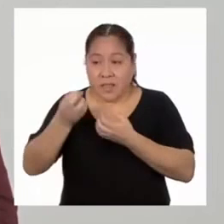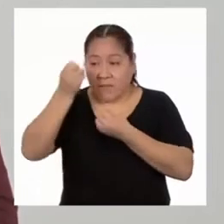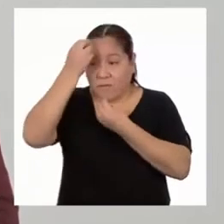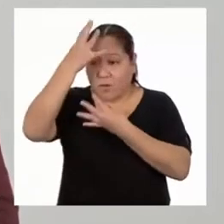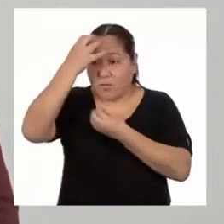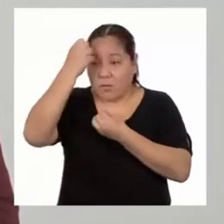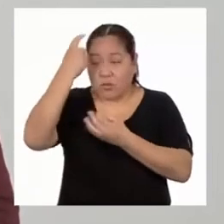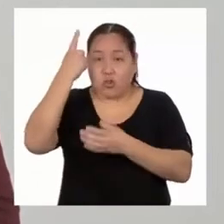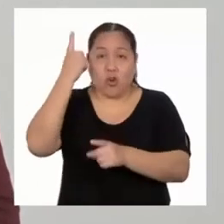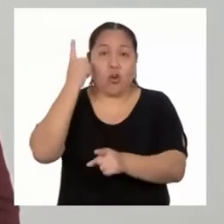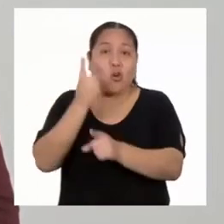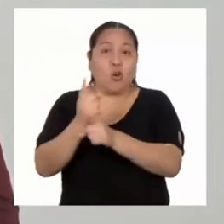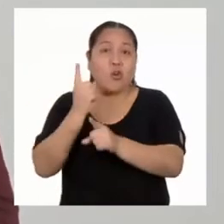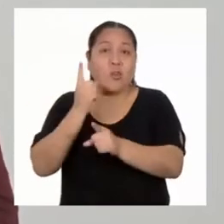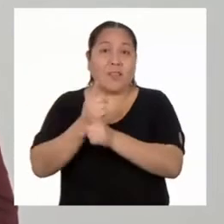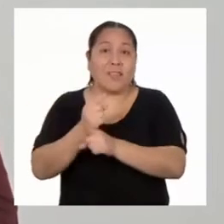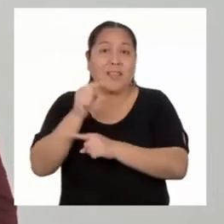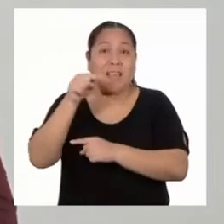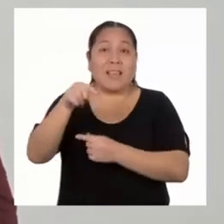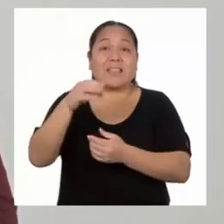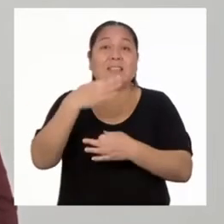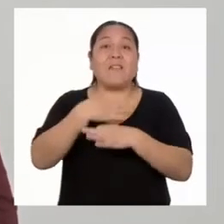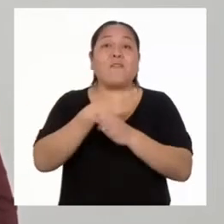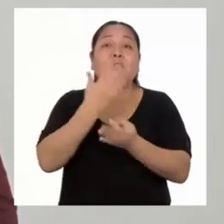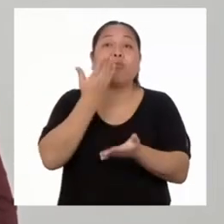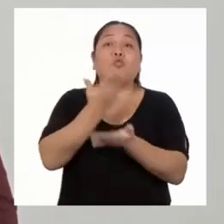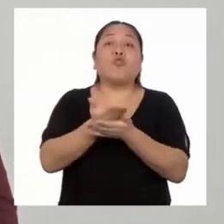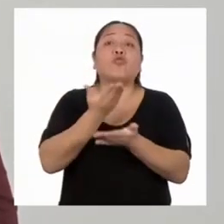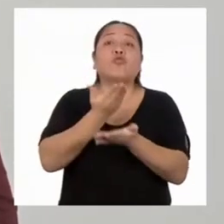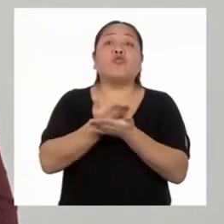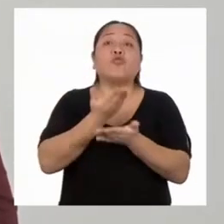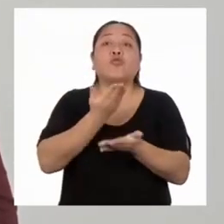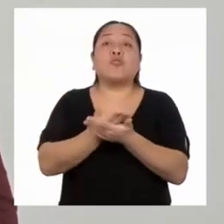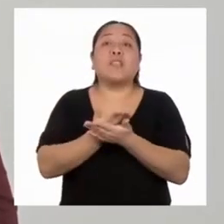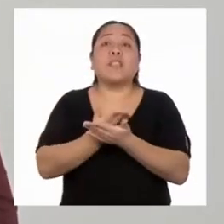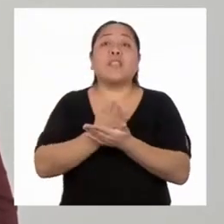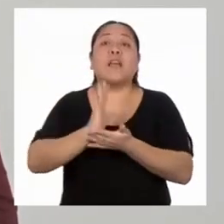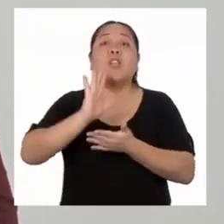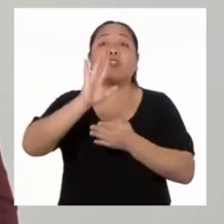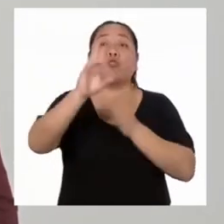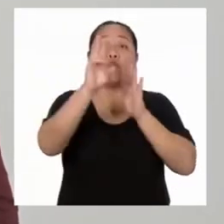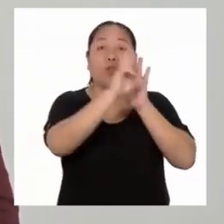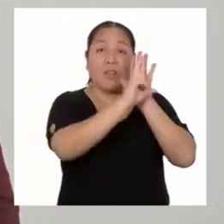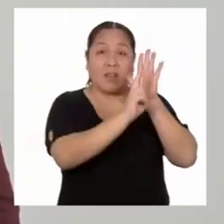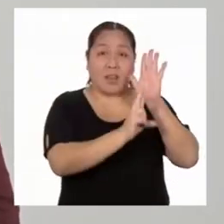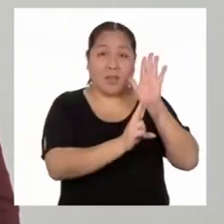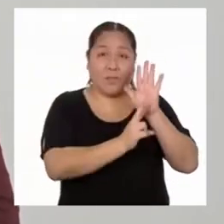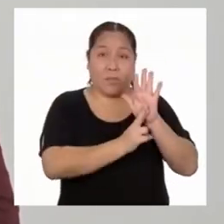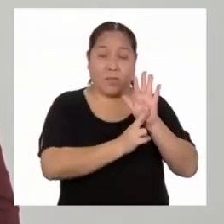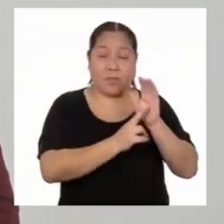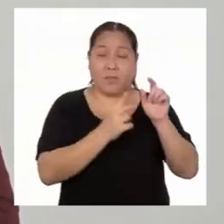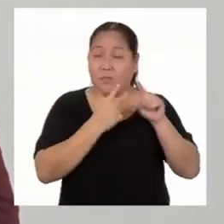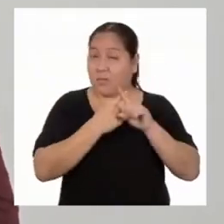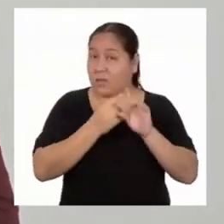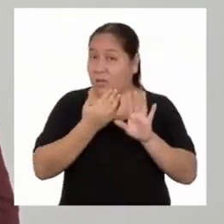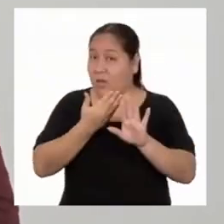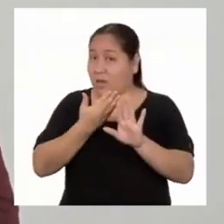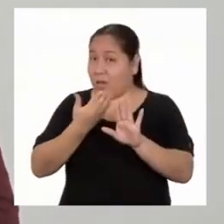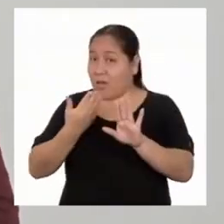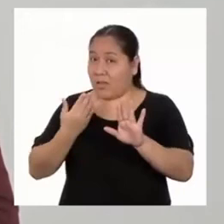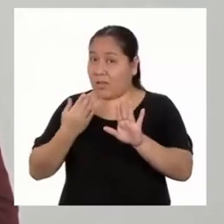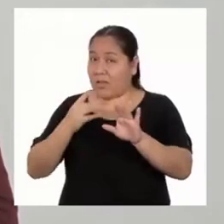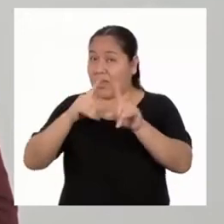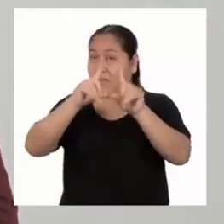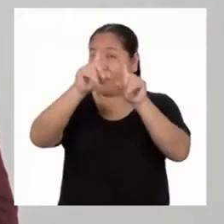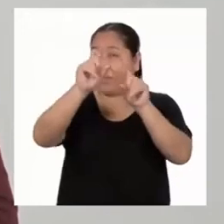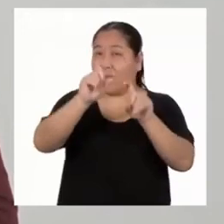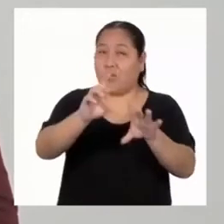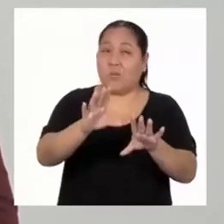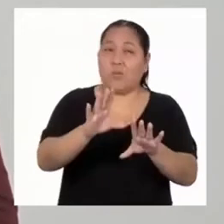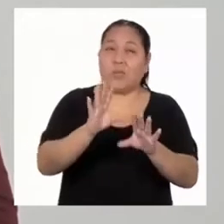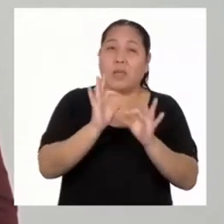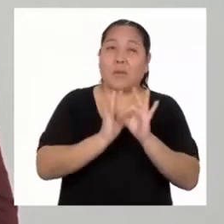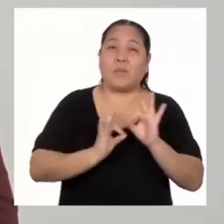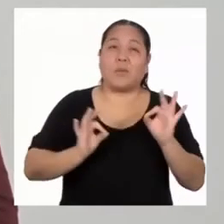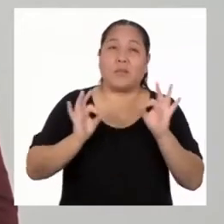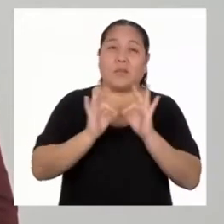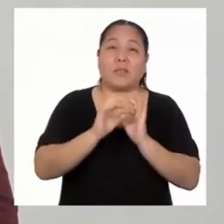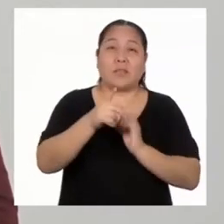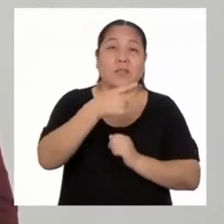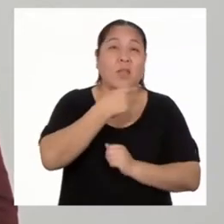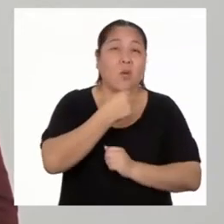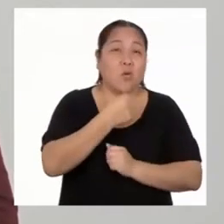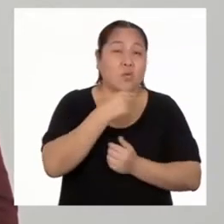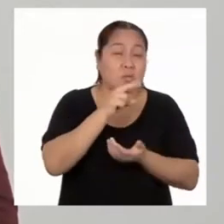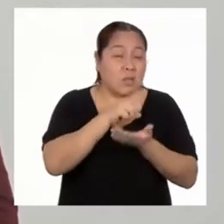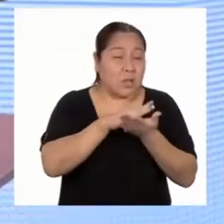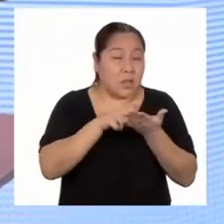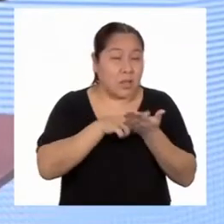manera, ustedes podrán sustentar mejor el reglamento que han elaborado. Pero primero, la pregunta del millón. ¿Te gusta